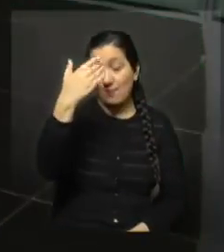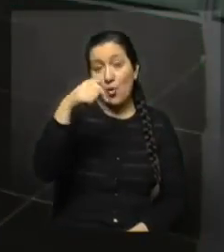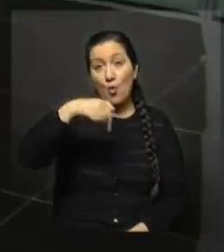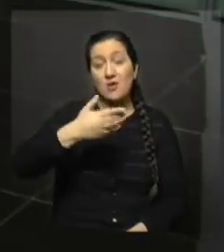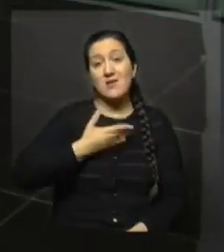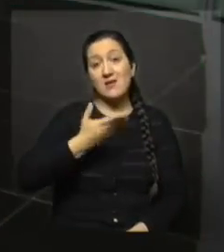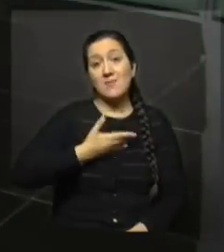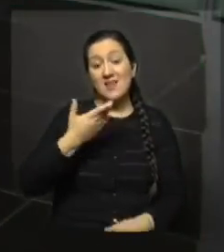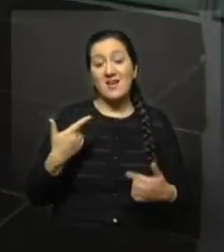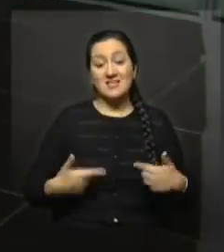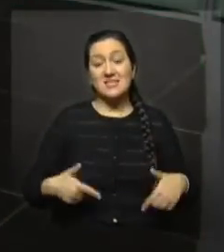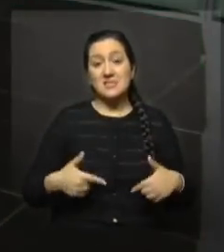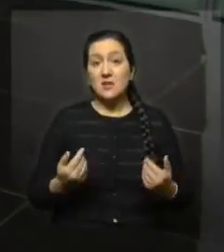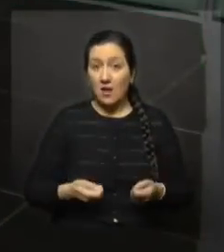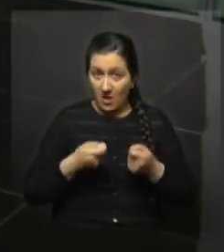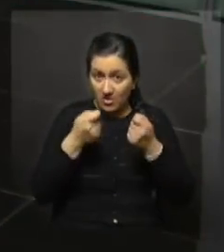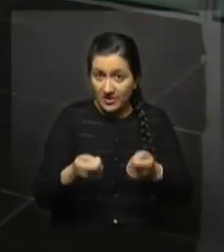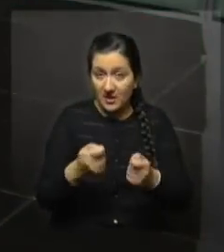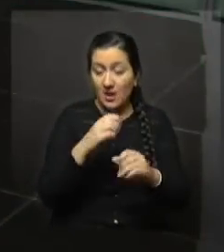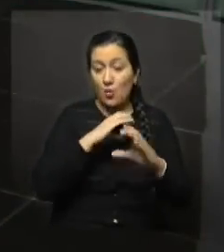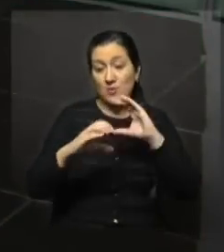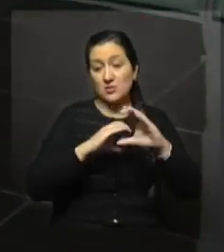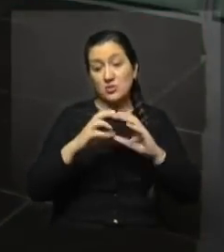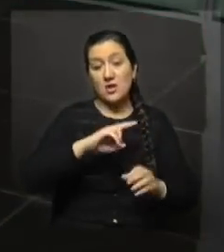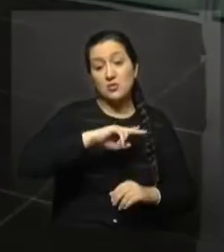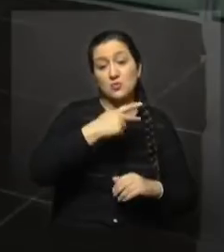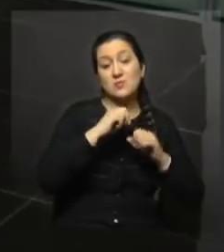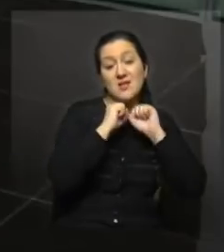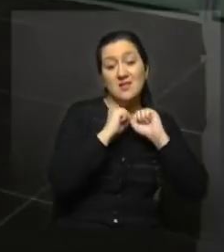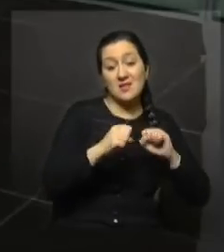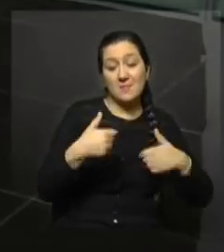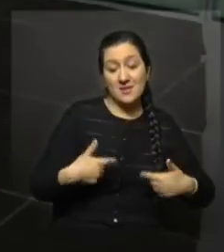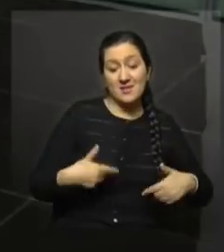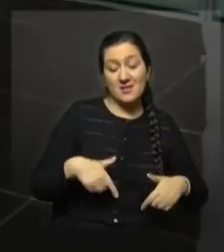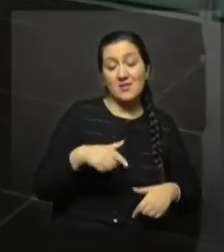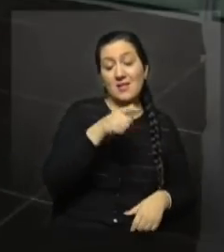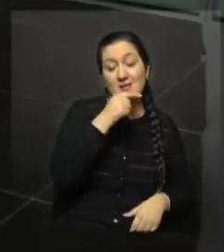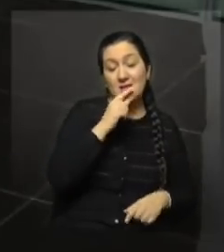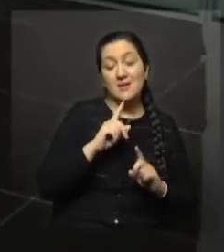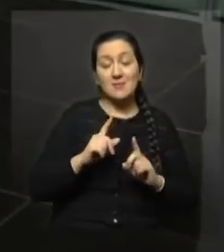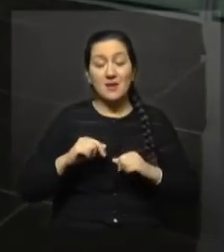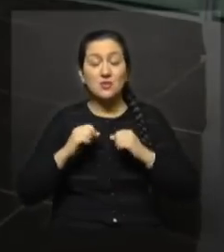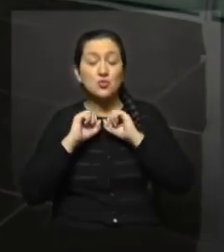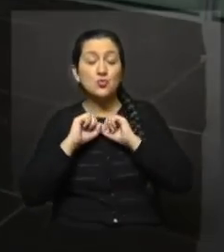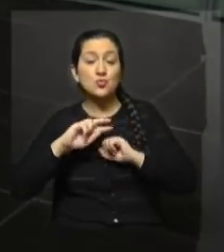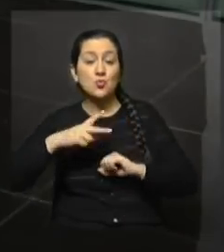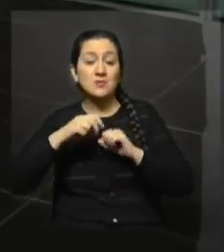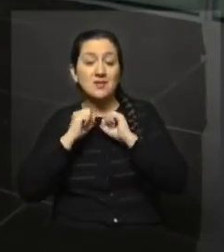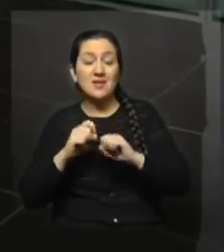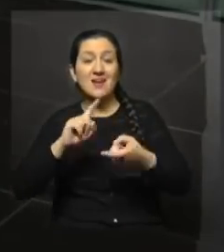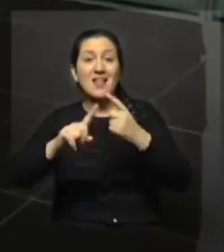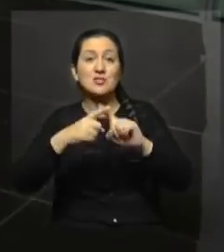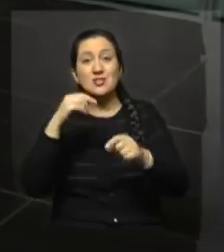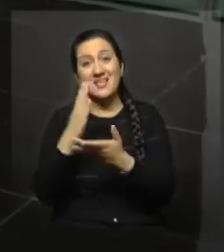que la cancillería finalmente entregue las comunicaciones entre la subsecretaría del Ministerio del interior y la subsecretaría del Ministerio de relaciones